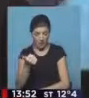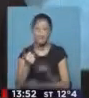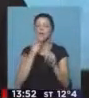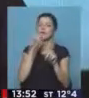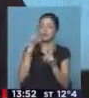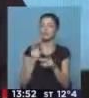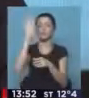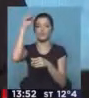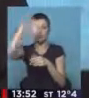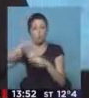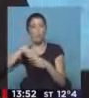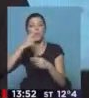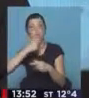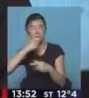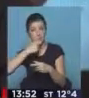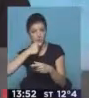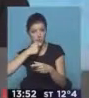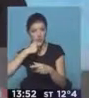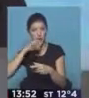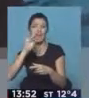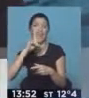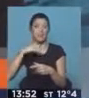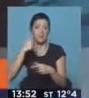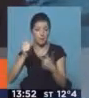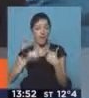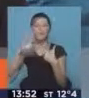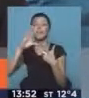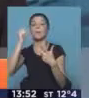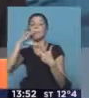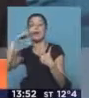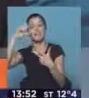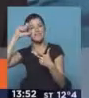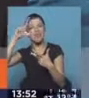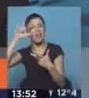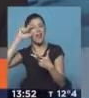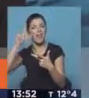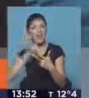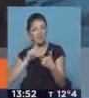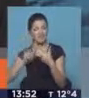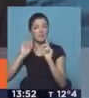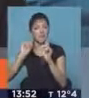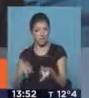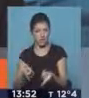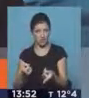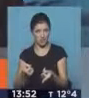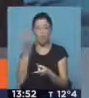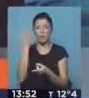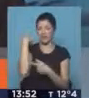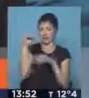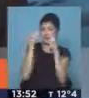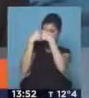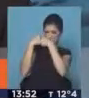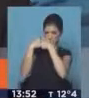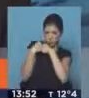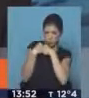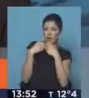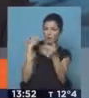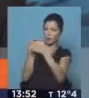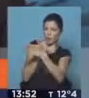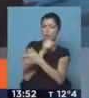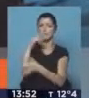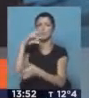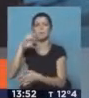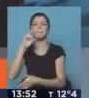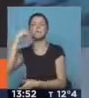Liberación Nacional, que hoy está en el gobierno. Hoy el presidente se llama Salvador Sánchez Serén y está en las antípodas de Joaquín